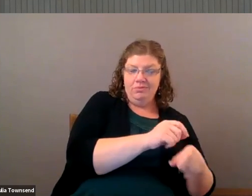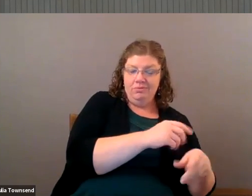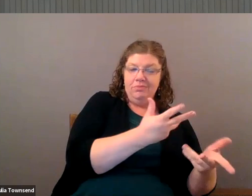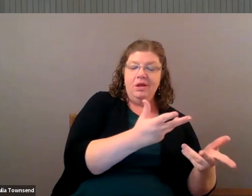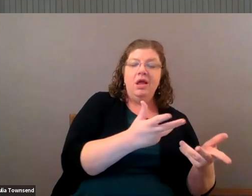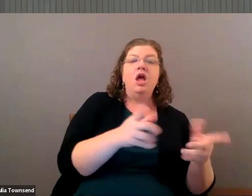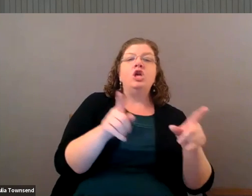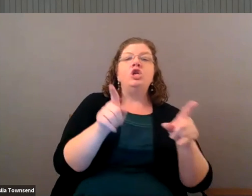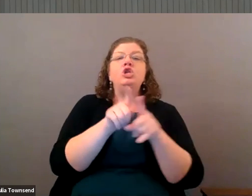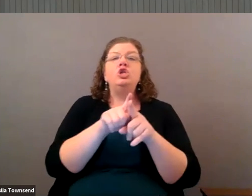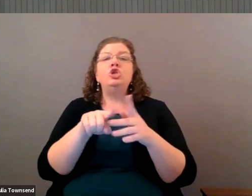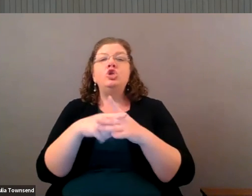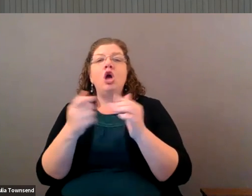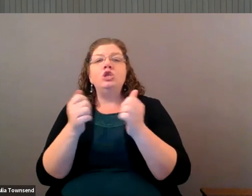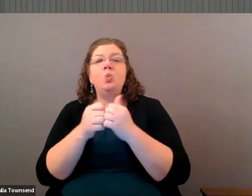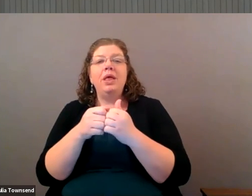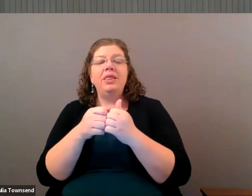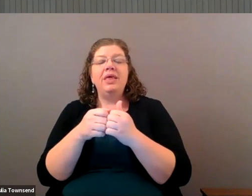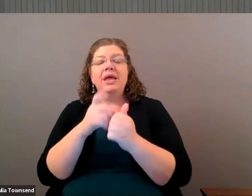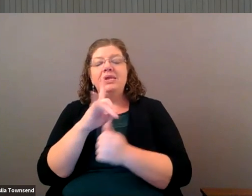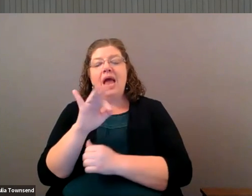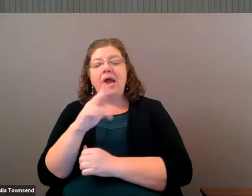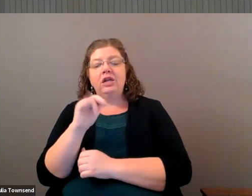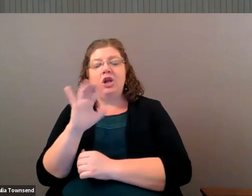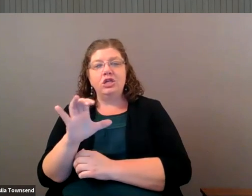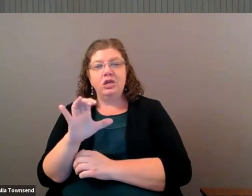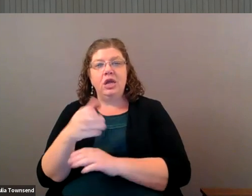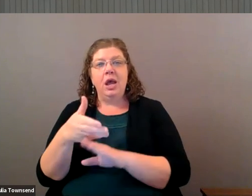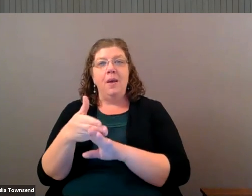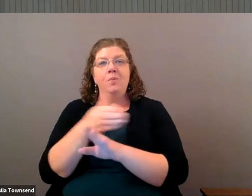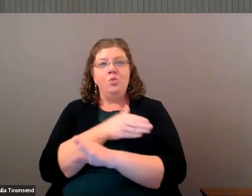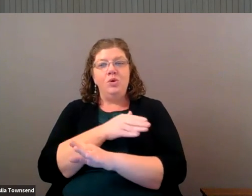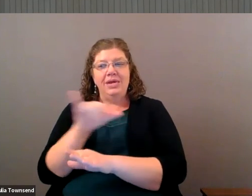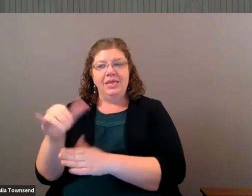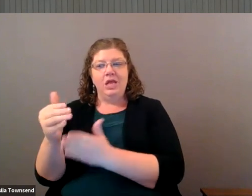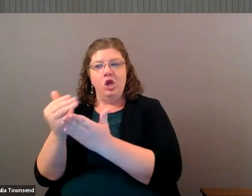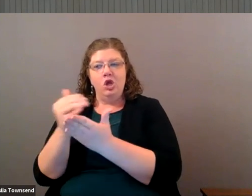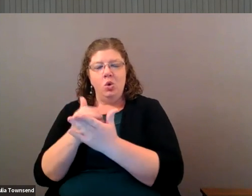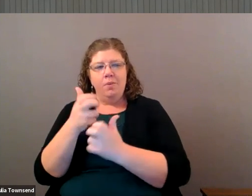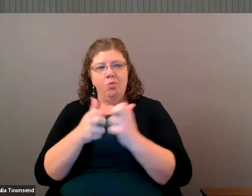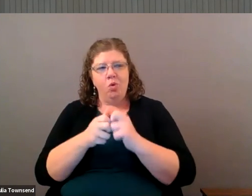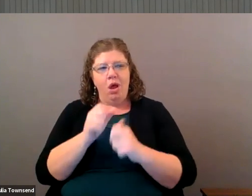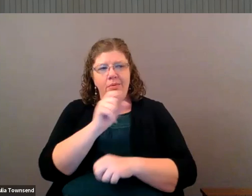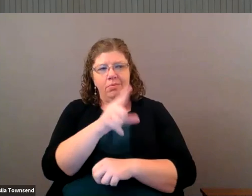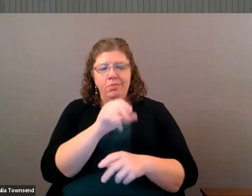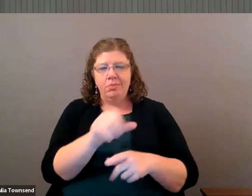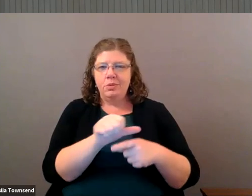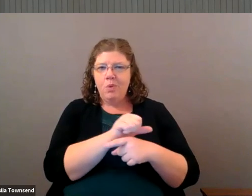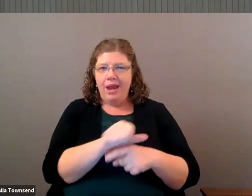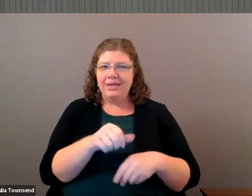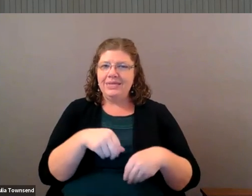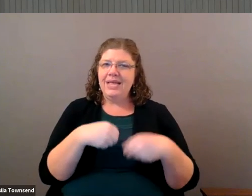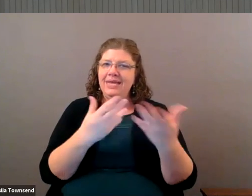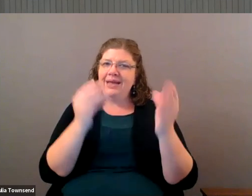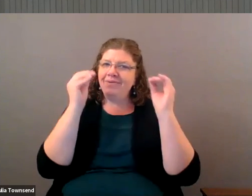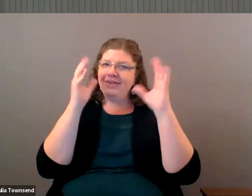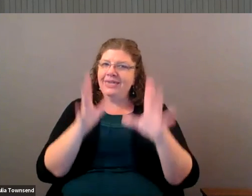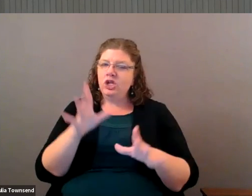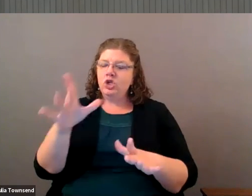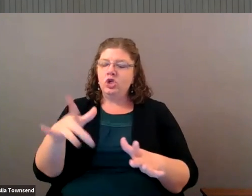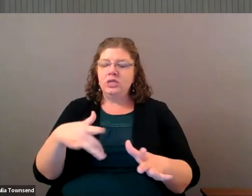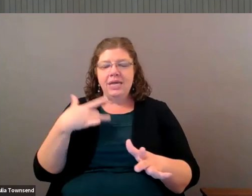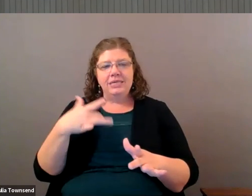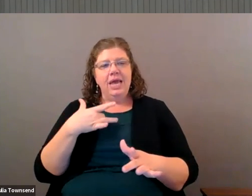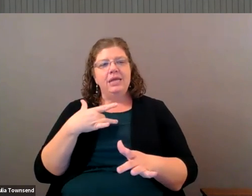obviamente también empieza con los diagnósticos, que son problemas de práctica que dan a los maestros una